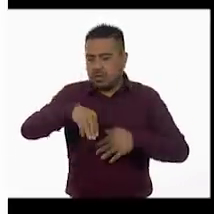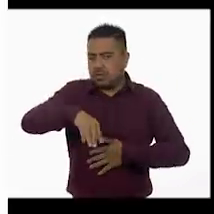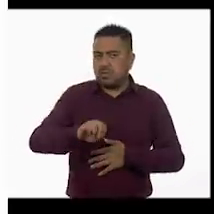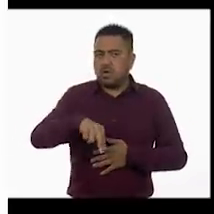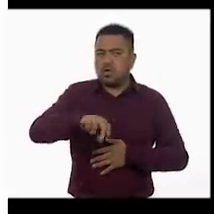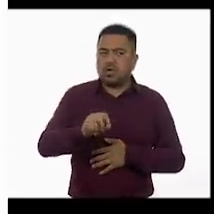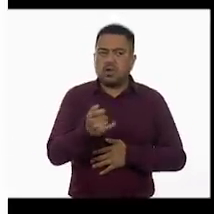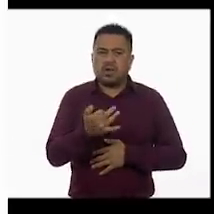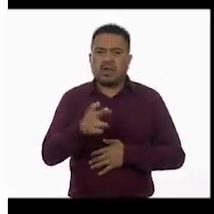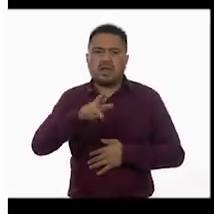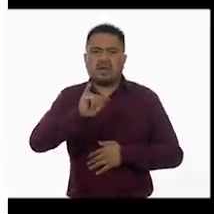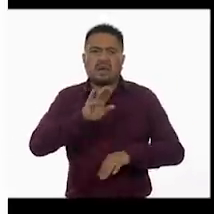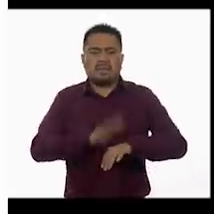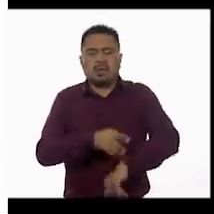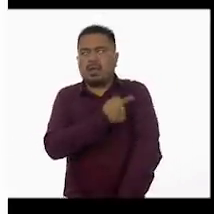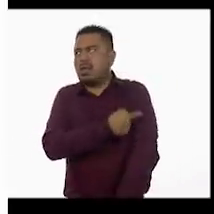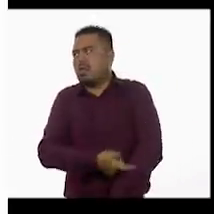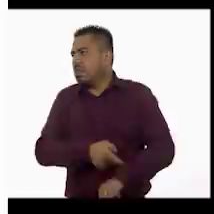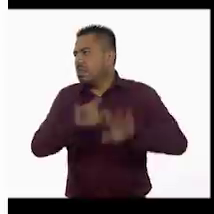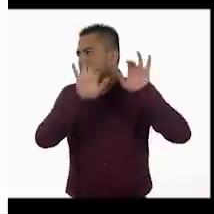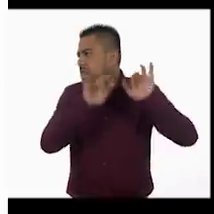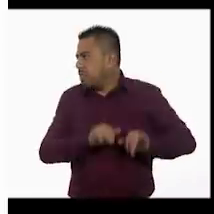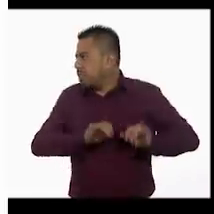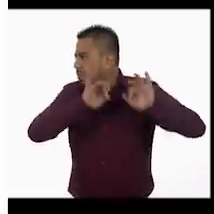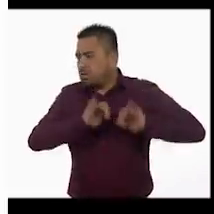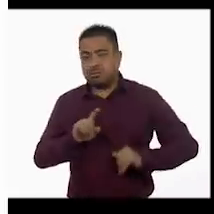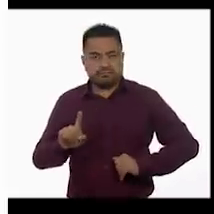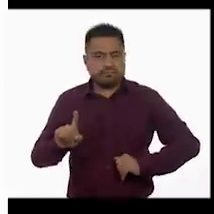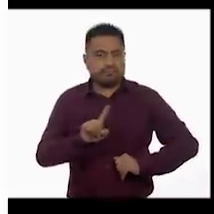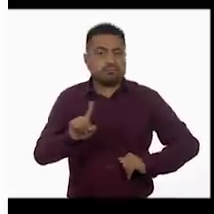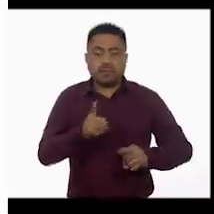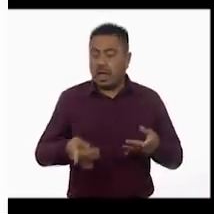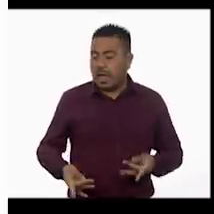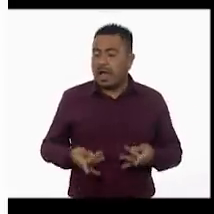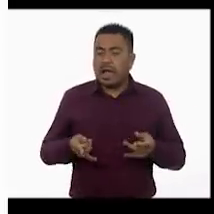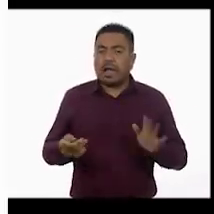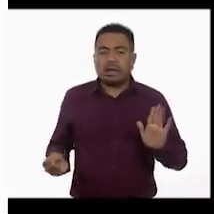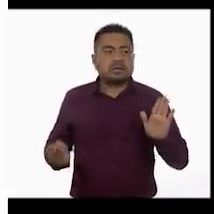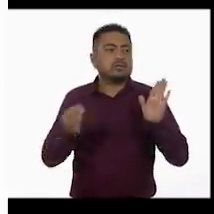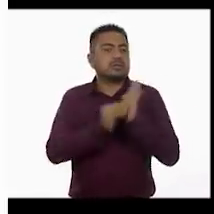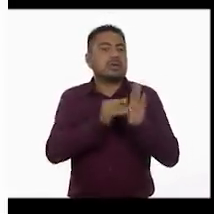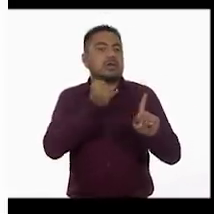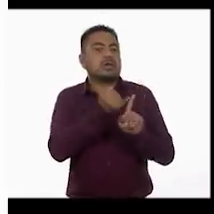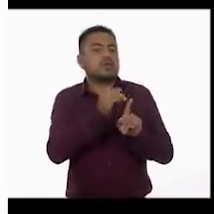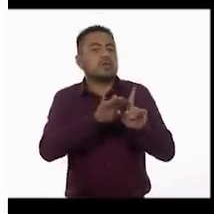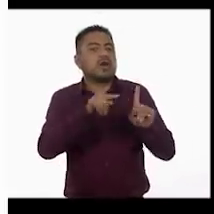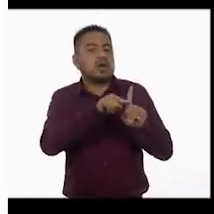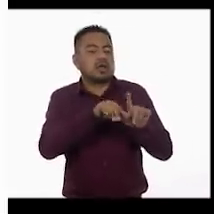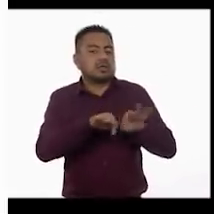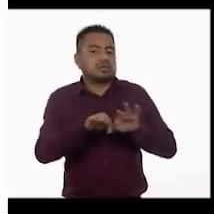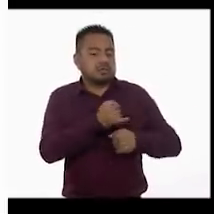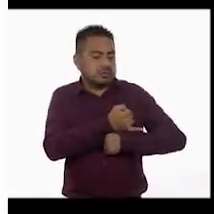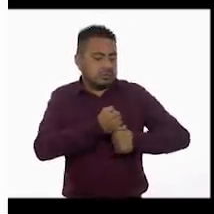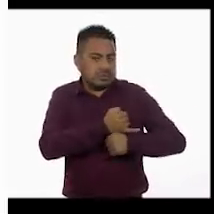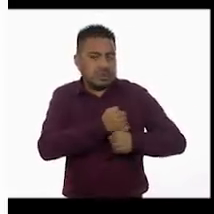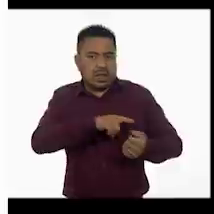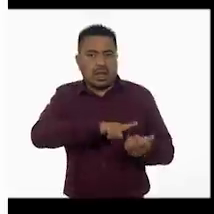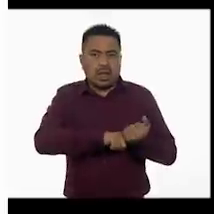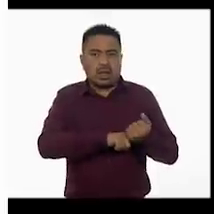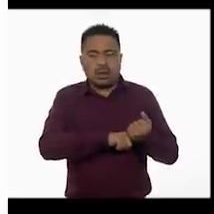monografía no es la extensión del texto, sino la calidad y el carácter del trabajo de